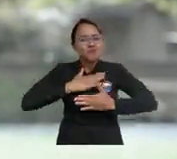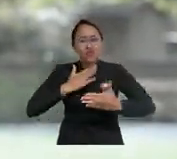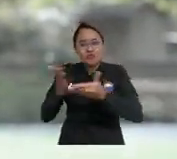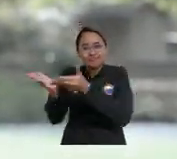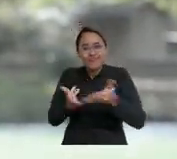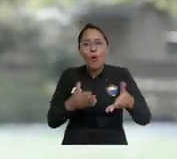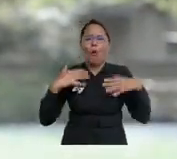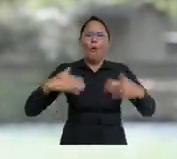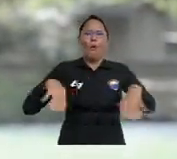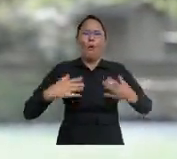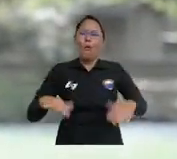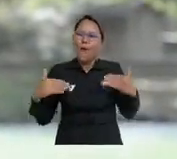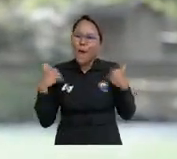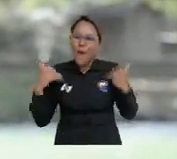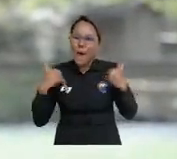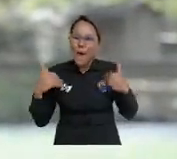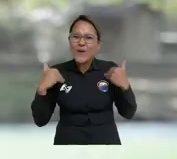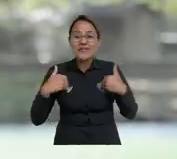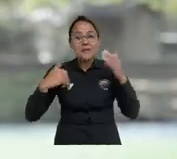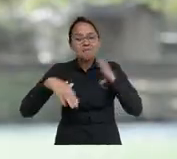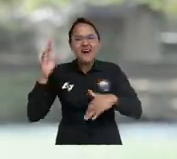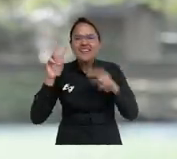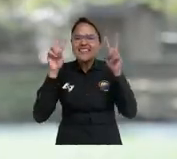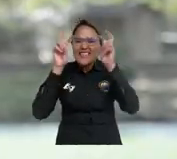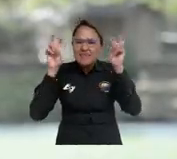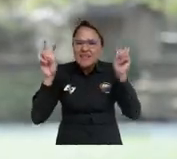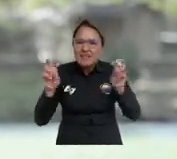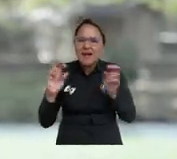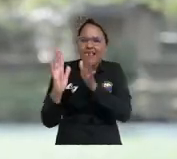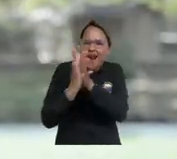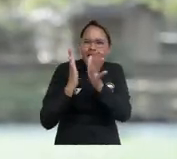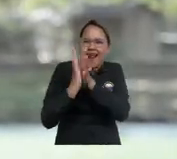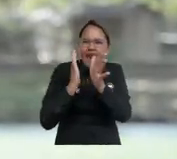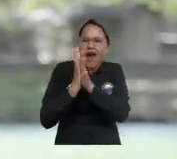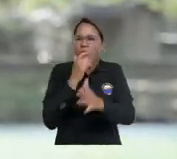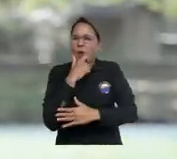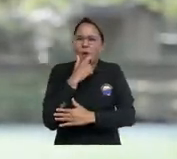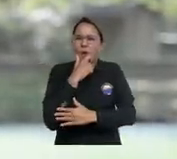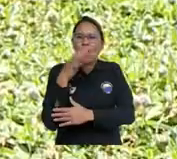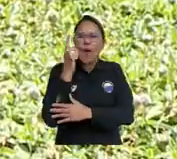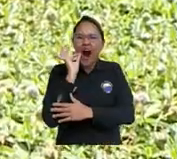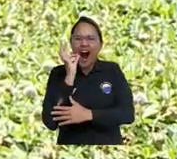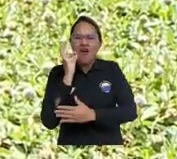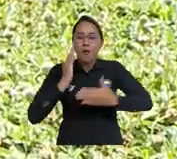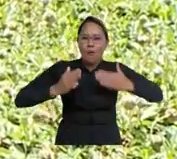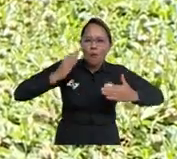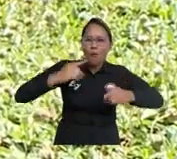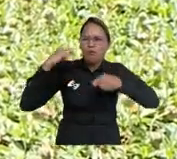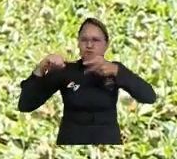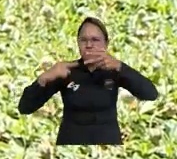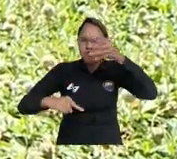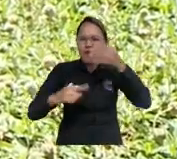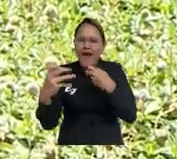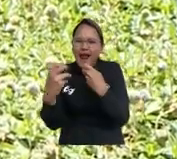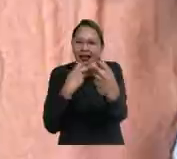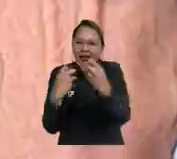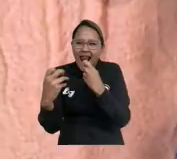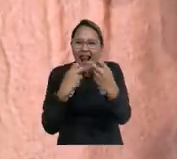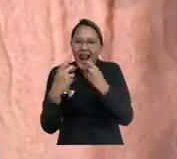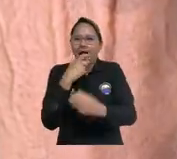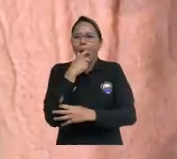a la Universidad Magdalena habernos abierto las puertas para hablar de todas estas nuevas tendencias. Tenemos todo este tema de la